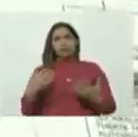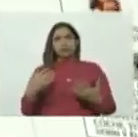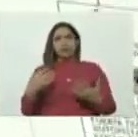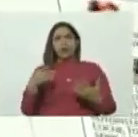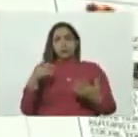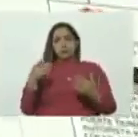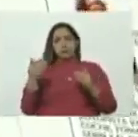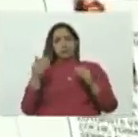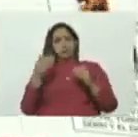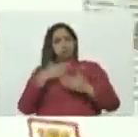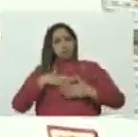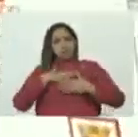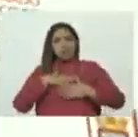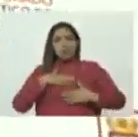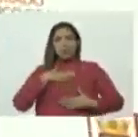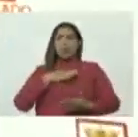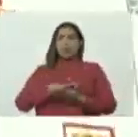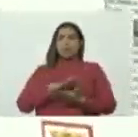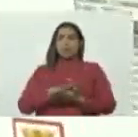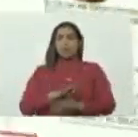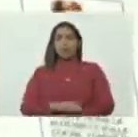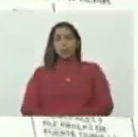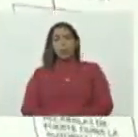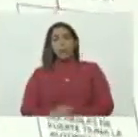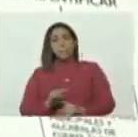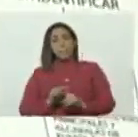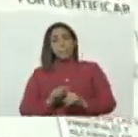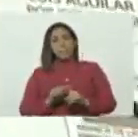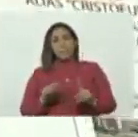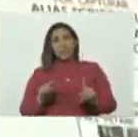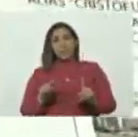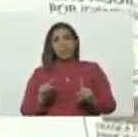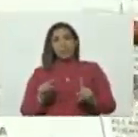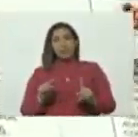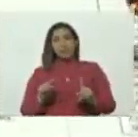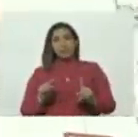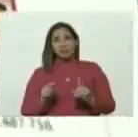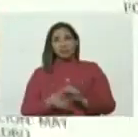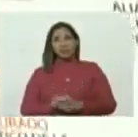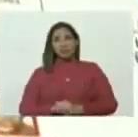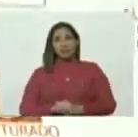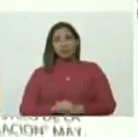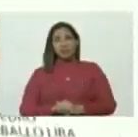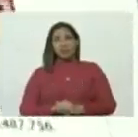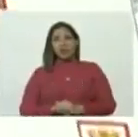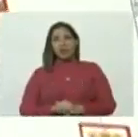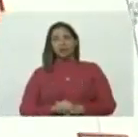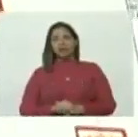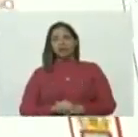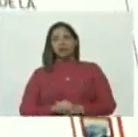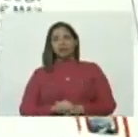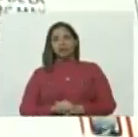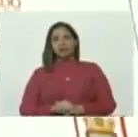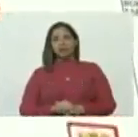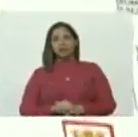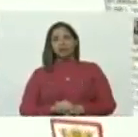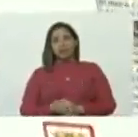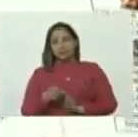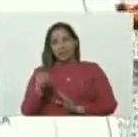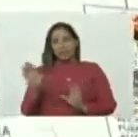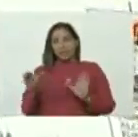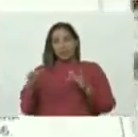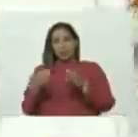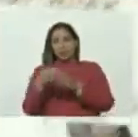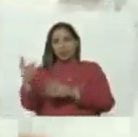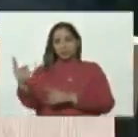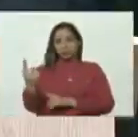corteses, pero cual la novela de Robert Louis Stevenson, Dr. Jekyll y Mr. Hyde, aparece en esta reunión como un